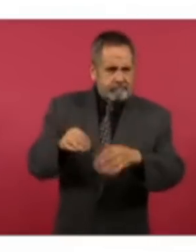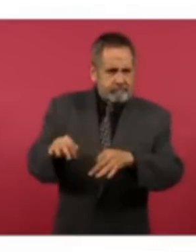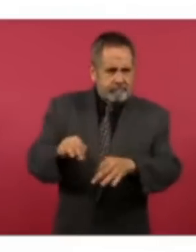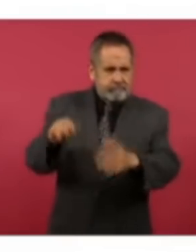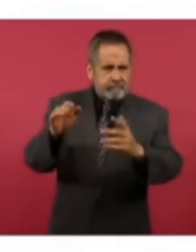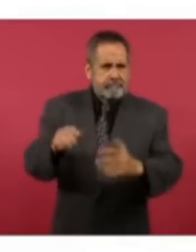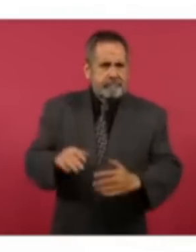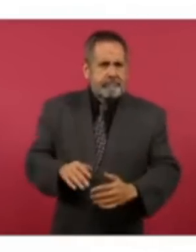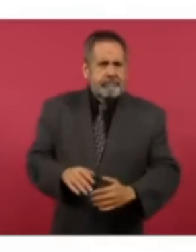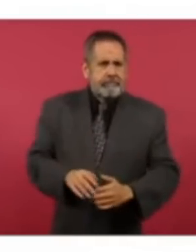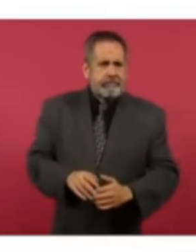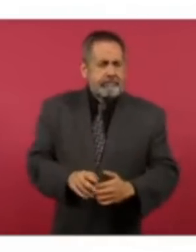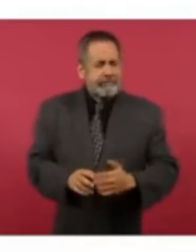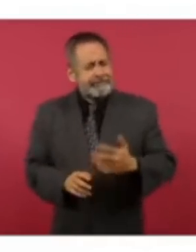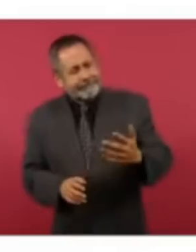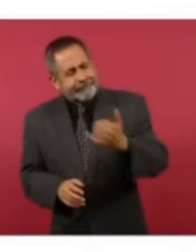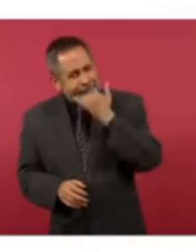O sea, los mayas,